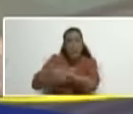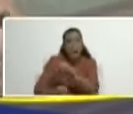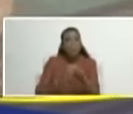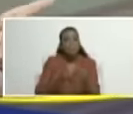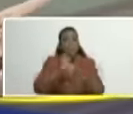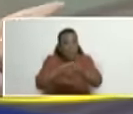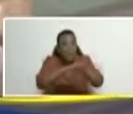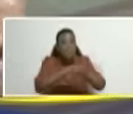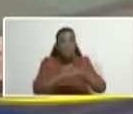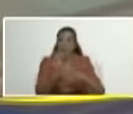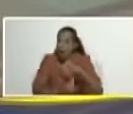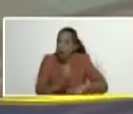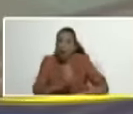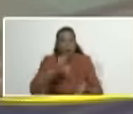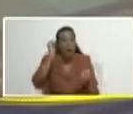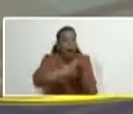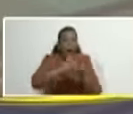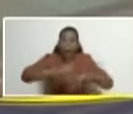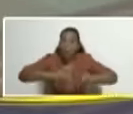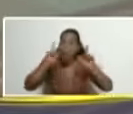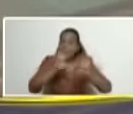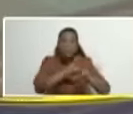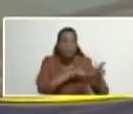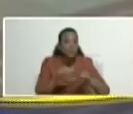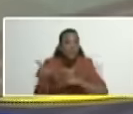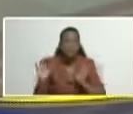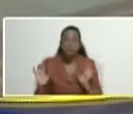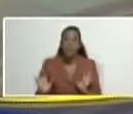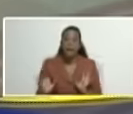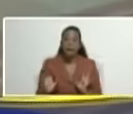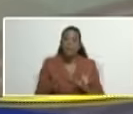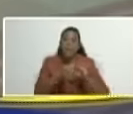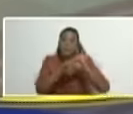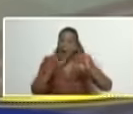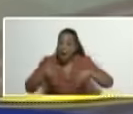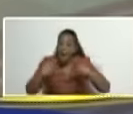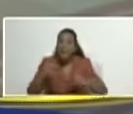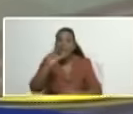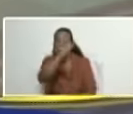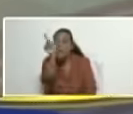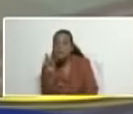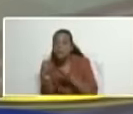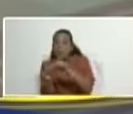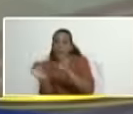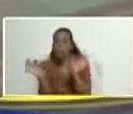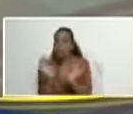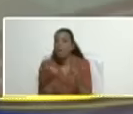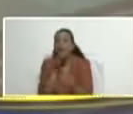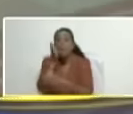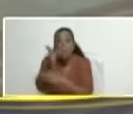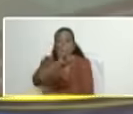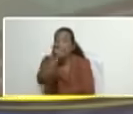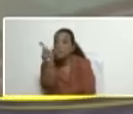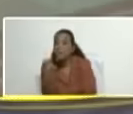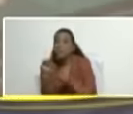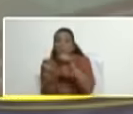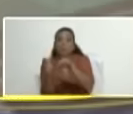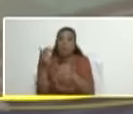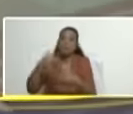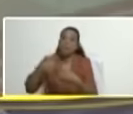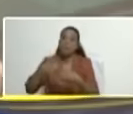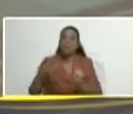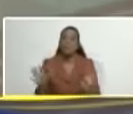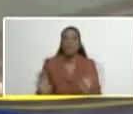usted, ejecútese la orden que usted dio de crear PDVSA Esequibo. Nada ni nadie va a detener a Venezuela,